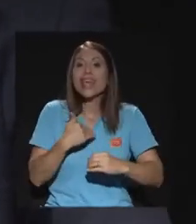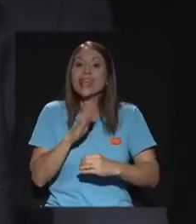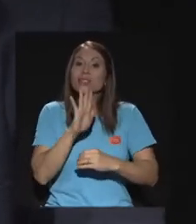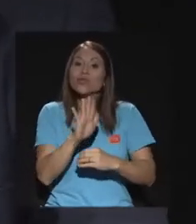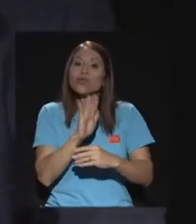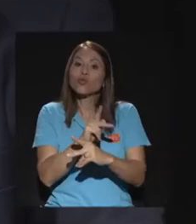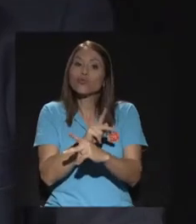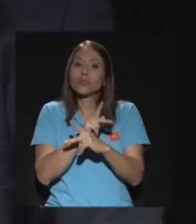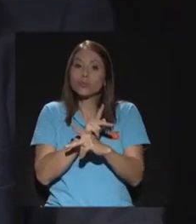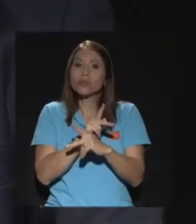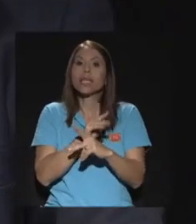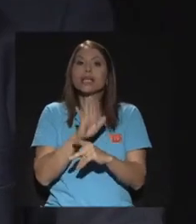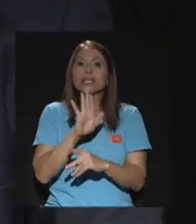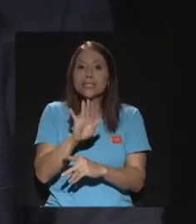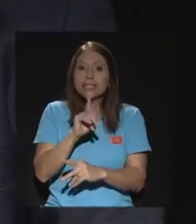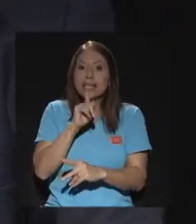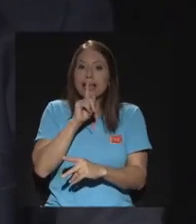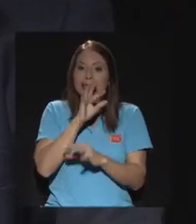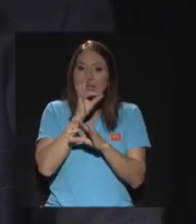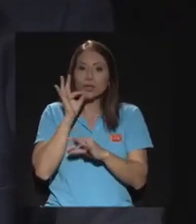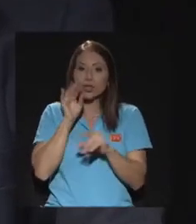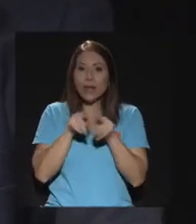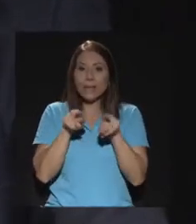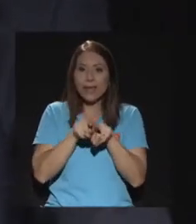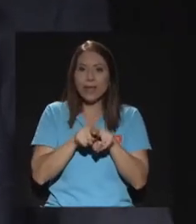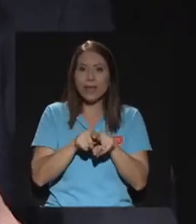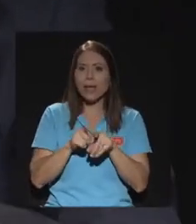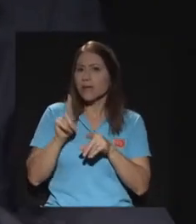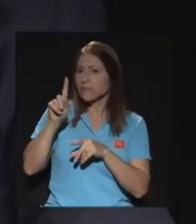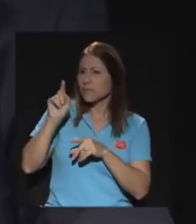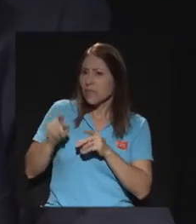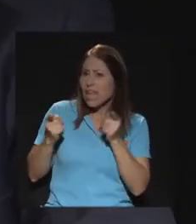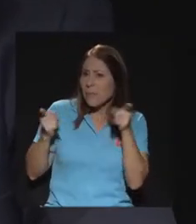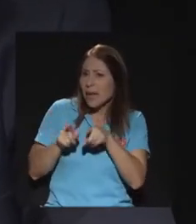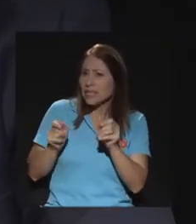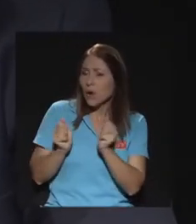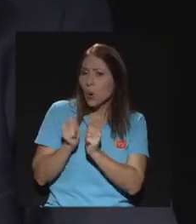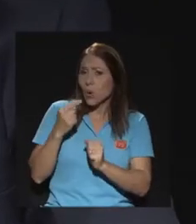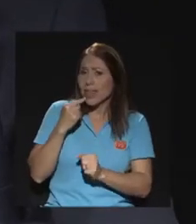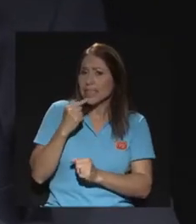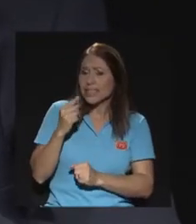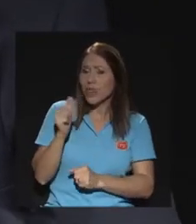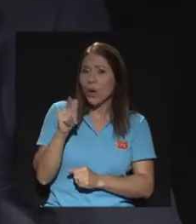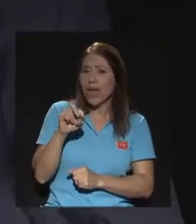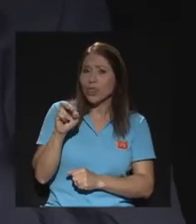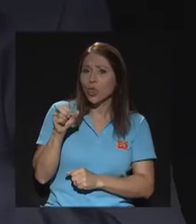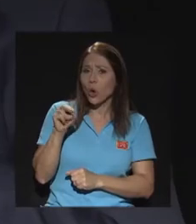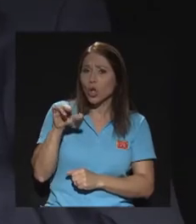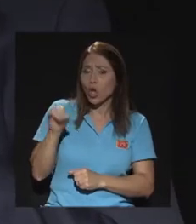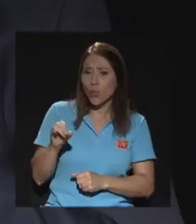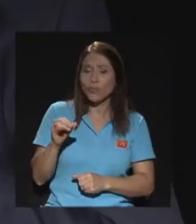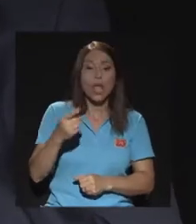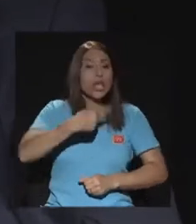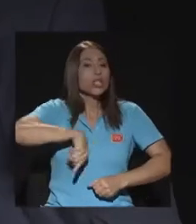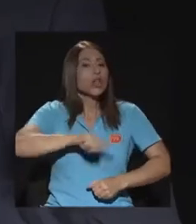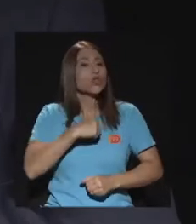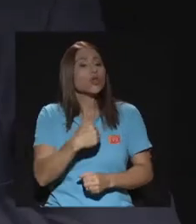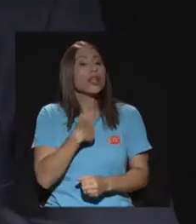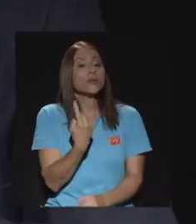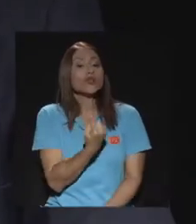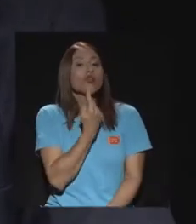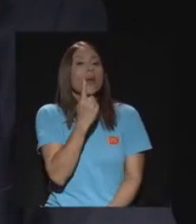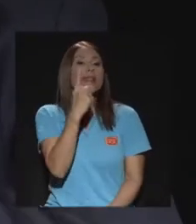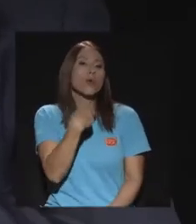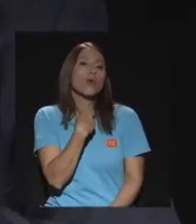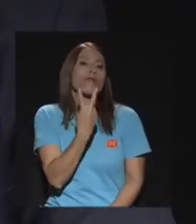Doña Giselle, ¿qué pasa con lo que está diciendo don Antonio? Si tenemos una sola voz y esa voz se va a convertir, le